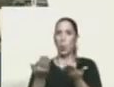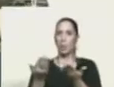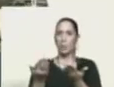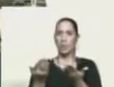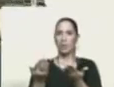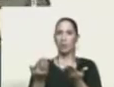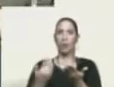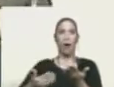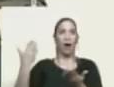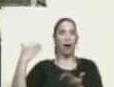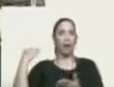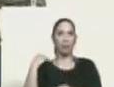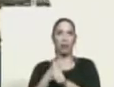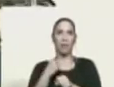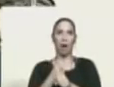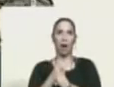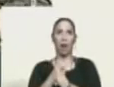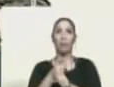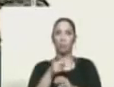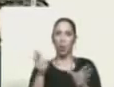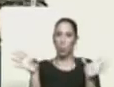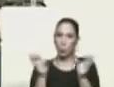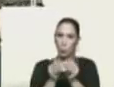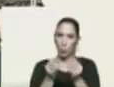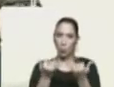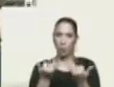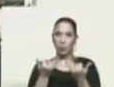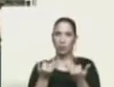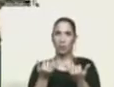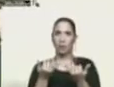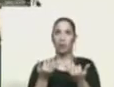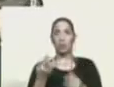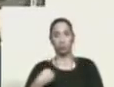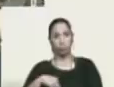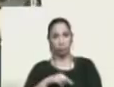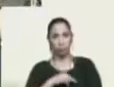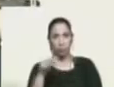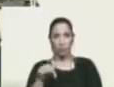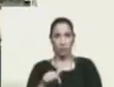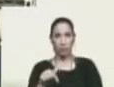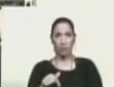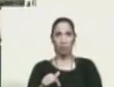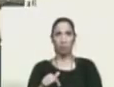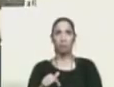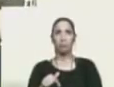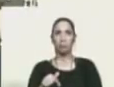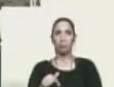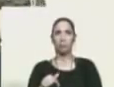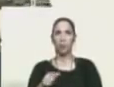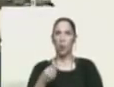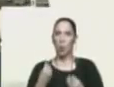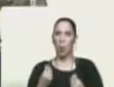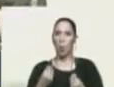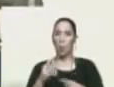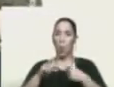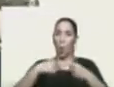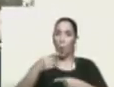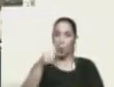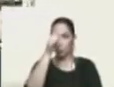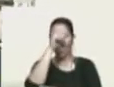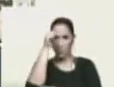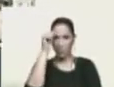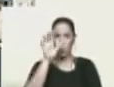puede observarse, pues, de manera muy resumida, hemos querido el día de hoy, tomando en cuenta, repito, que el próximo domingo 5 de